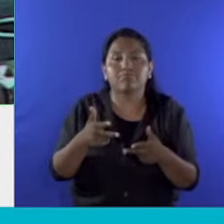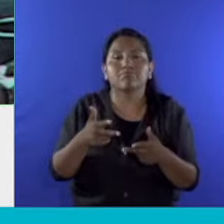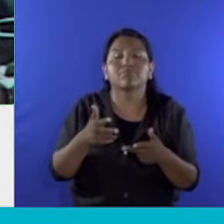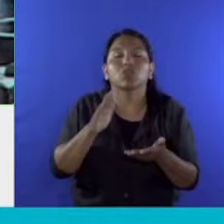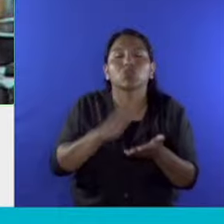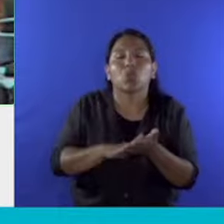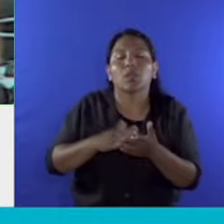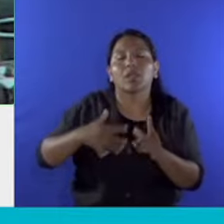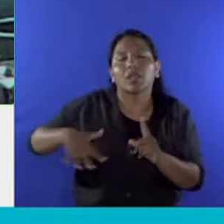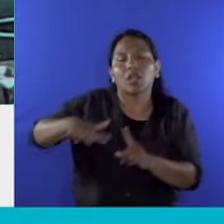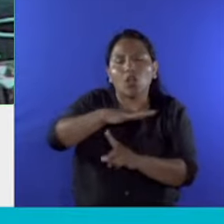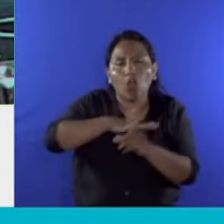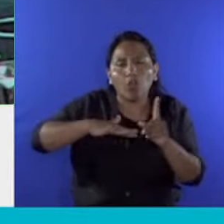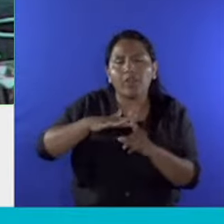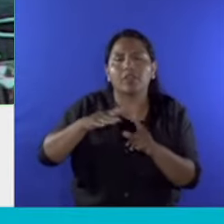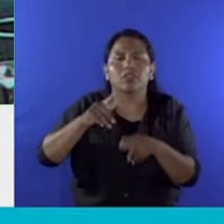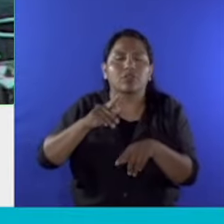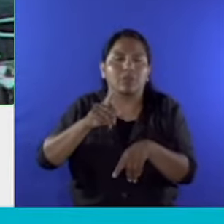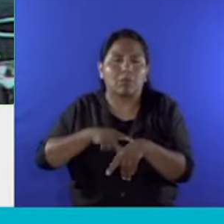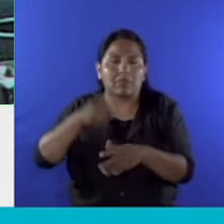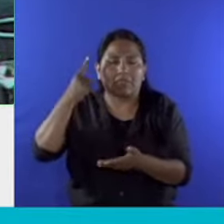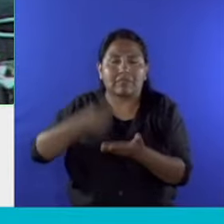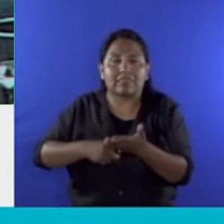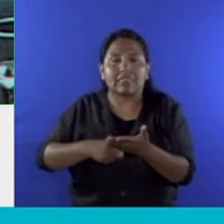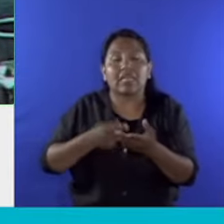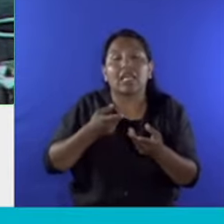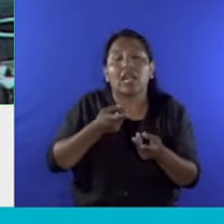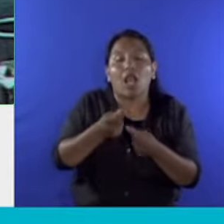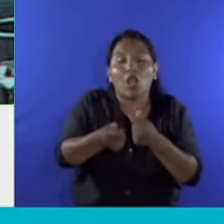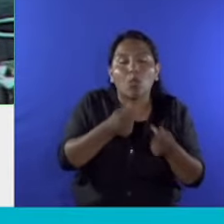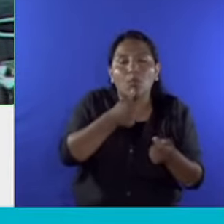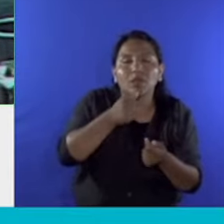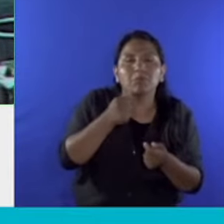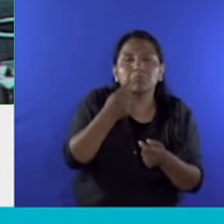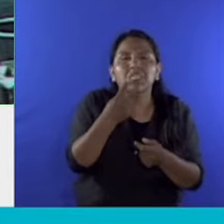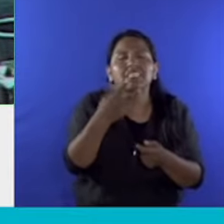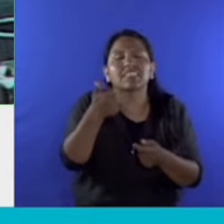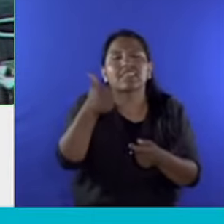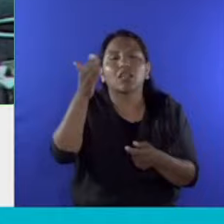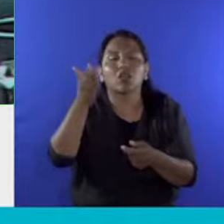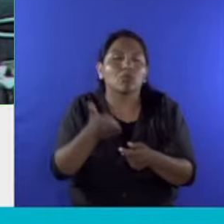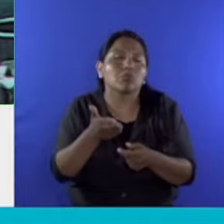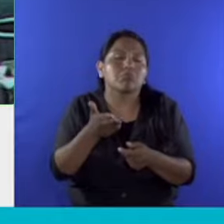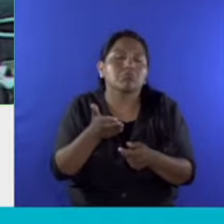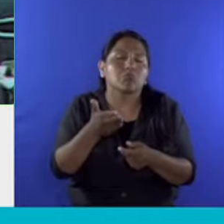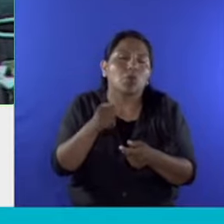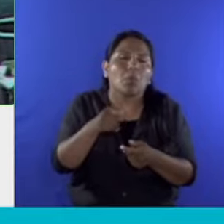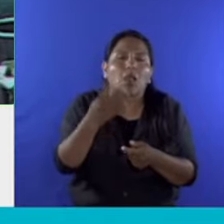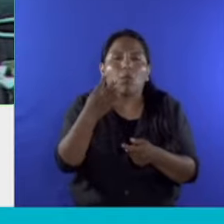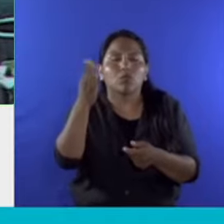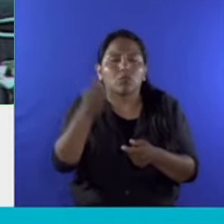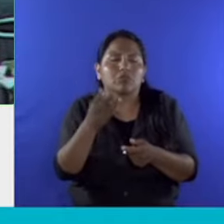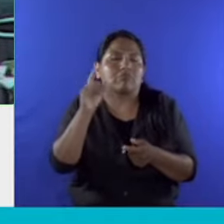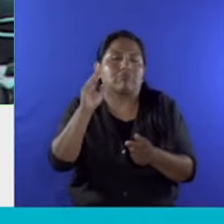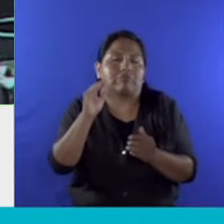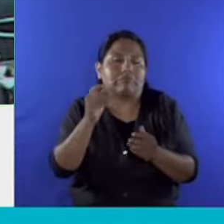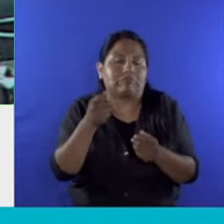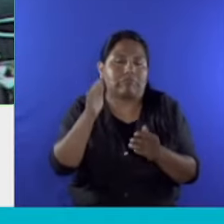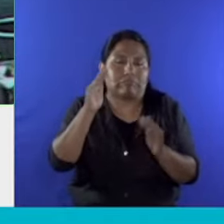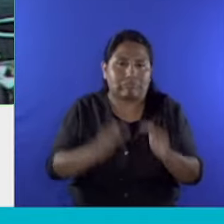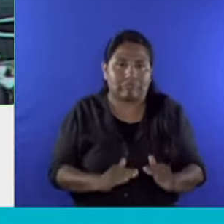acerca del contexto en el que se toman estas decisiones, que la compra de medicamentos cayó en un 26,4%, pero